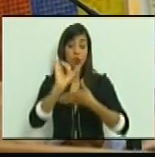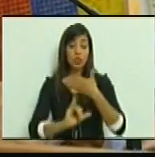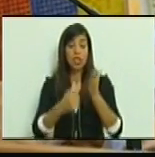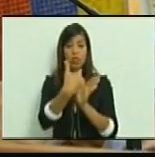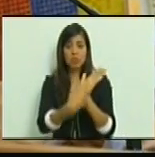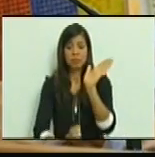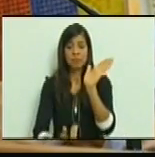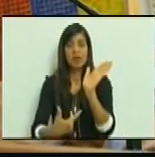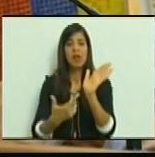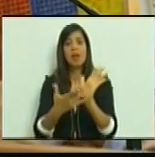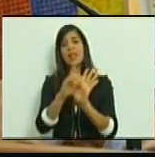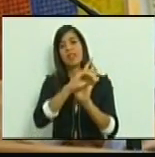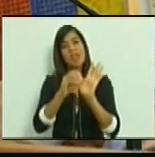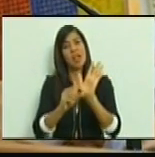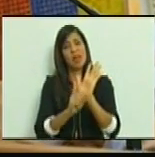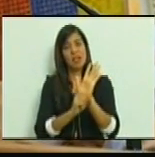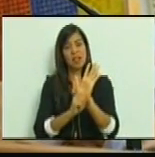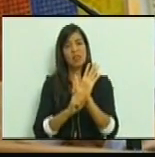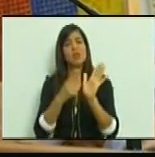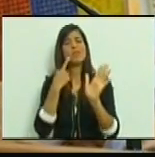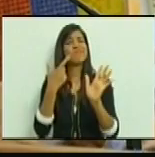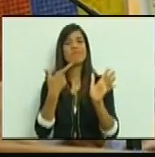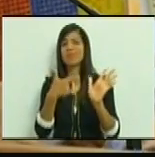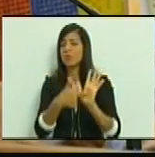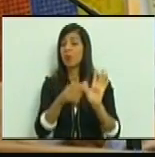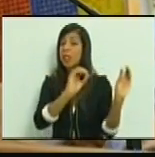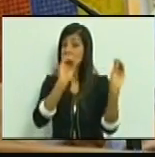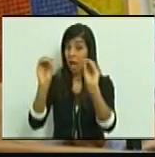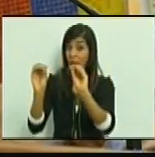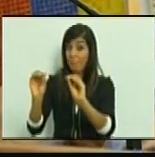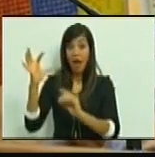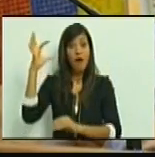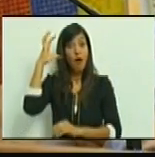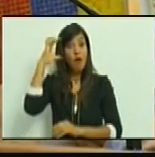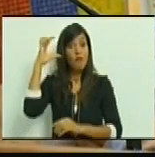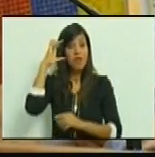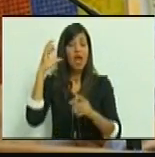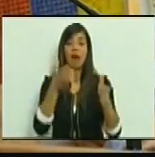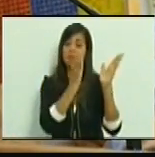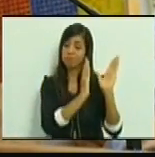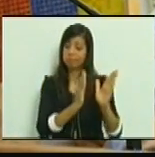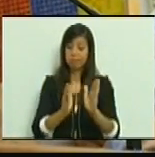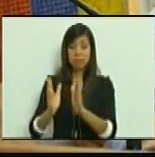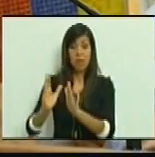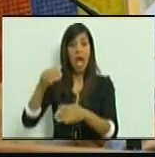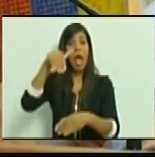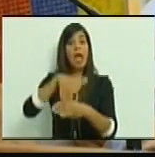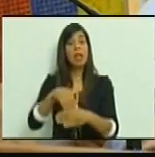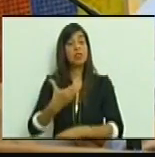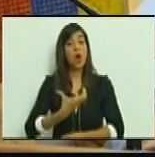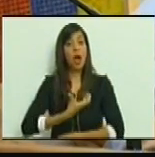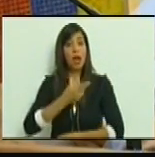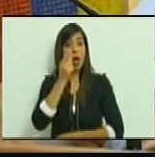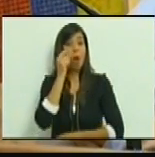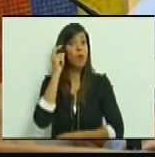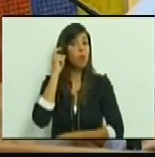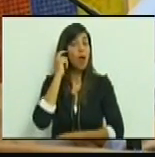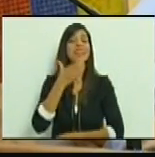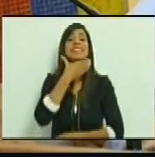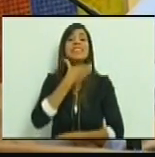decreto constituyente sobre convocatoria y programación de las elecciones para alcaldesas y alcaldes para el mes de